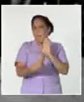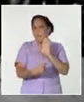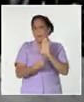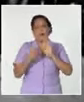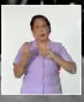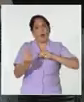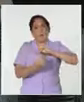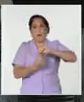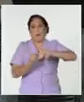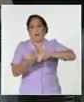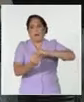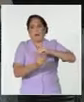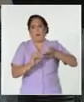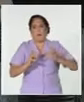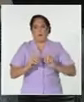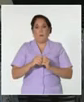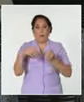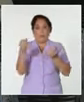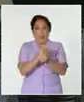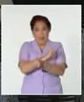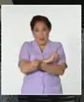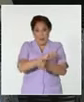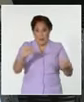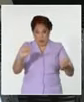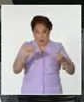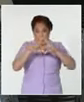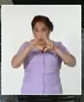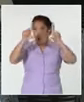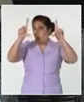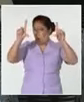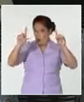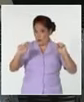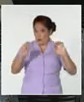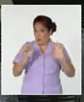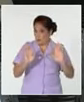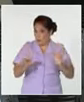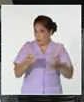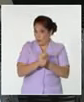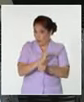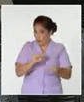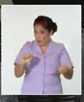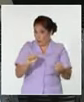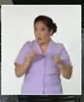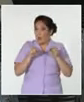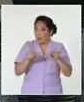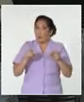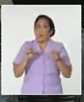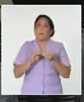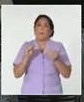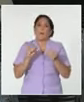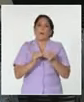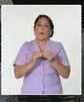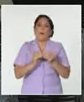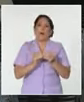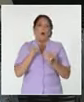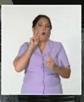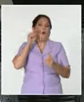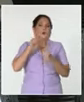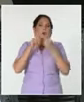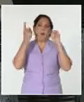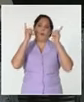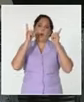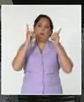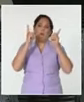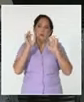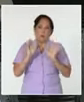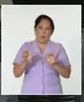que ha tenido. El terrorismo, la conceptualización del terrorismo está en correspondencia con los fines políticos que persigue esa